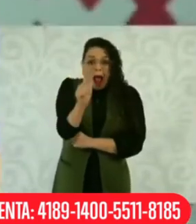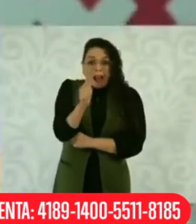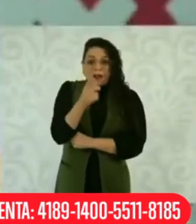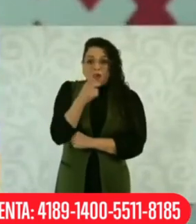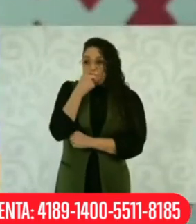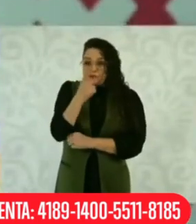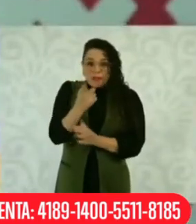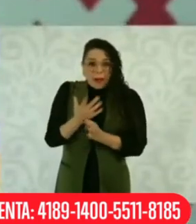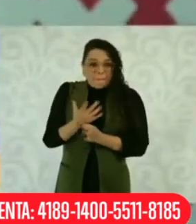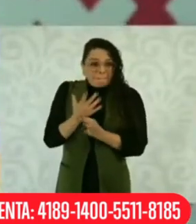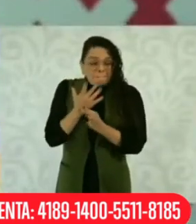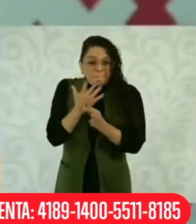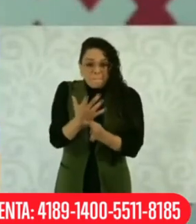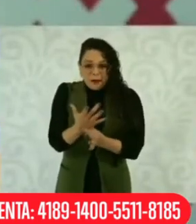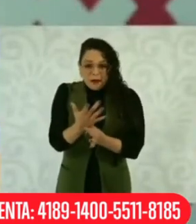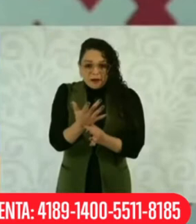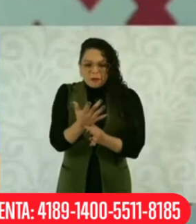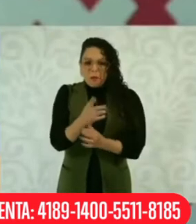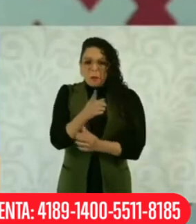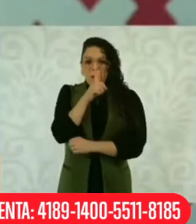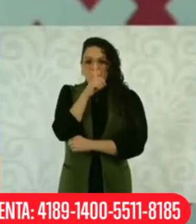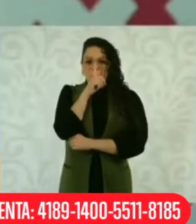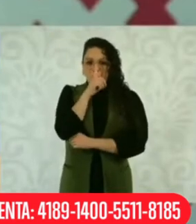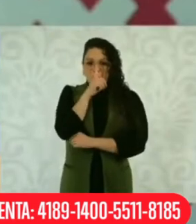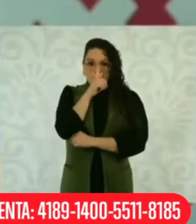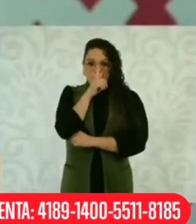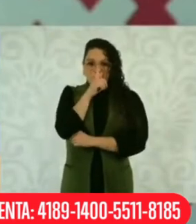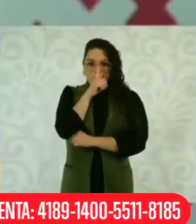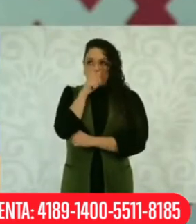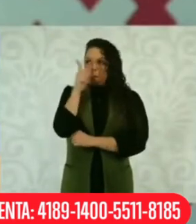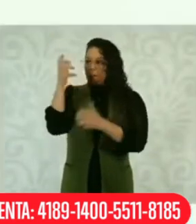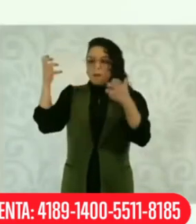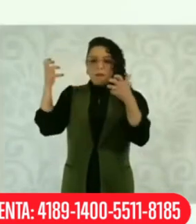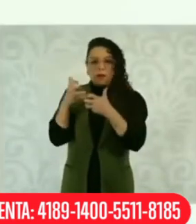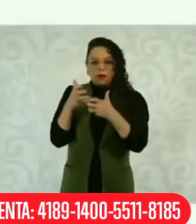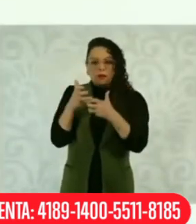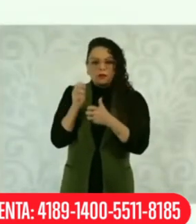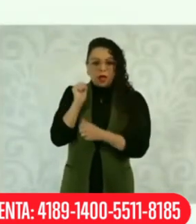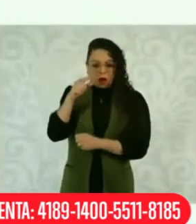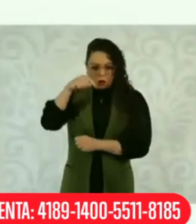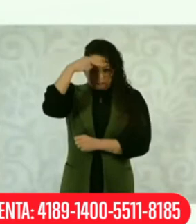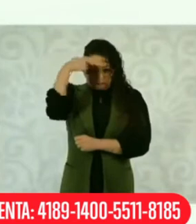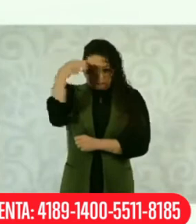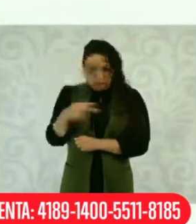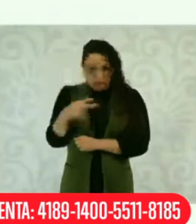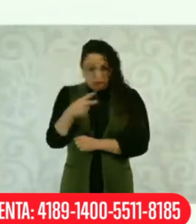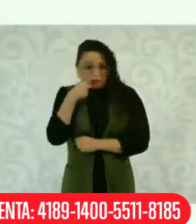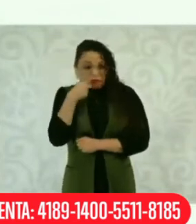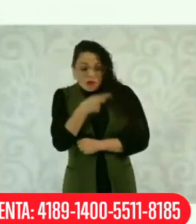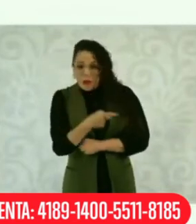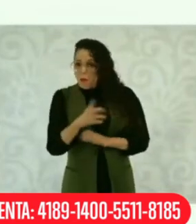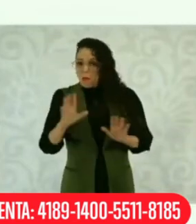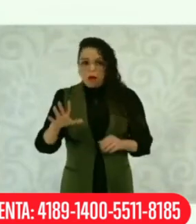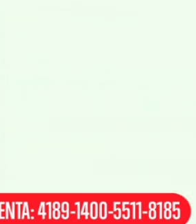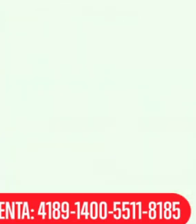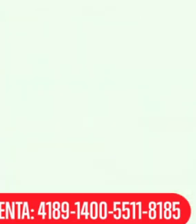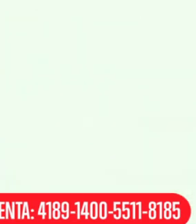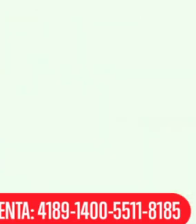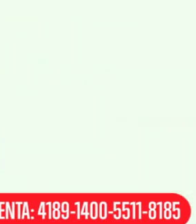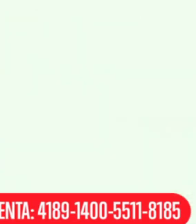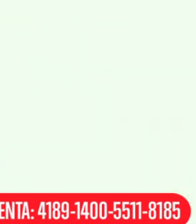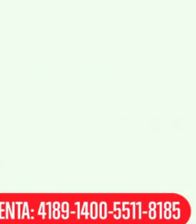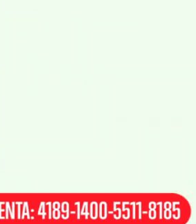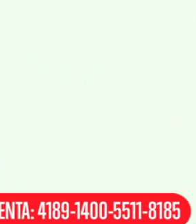nada que niegue el procedimiento que se llevó a cabo en México. Todo esto está documentado.